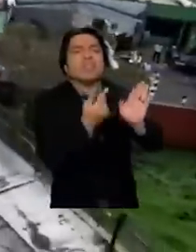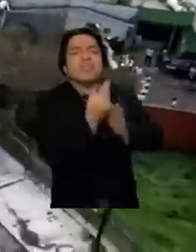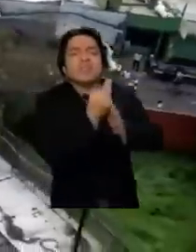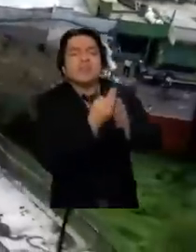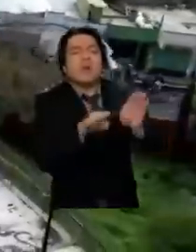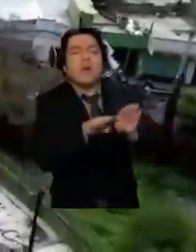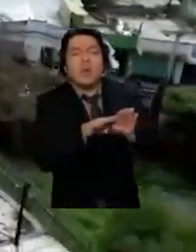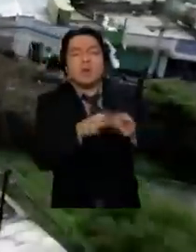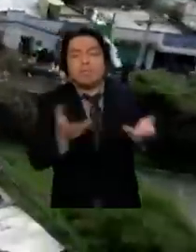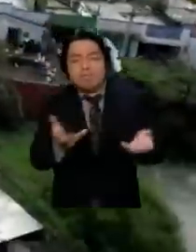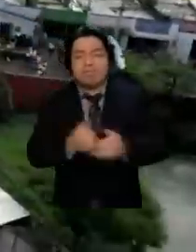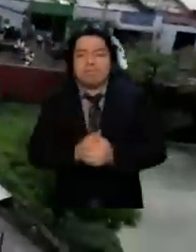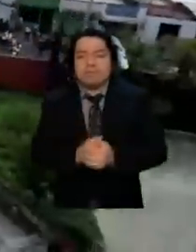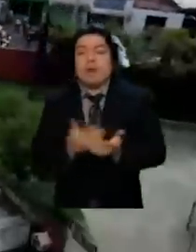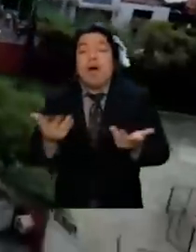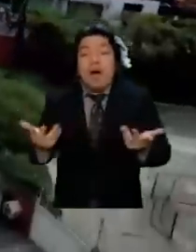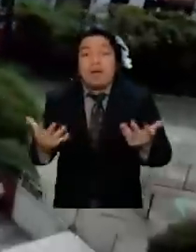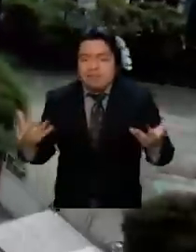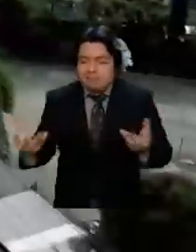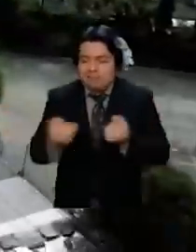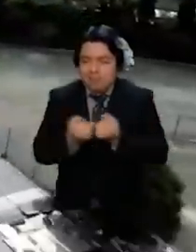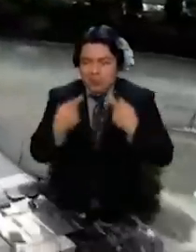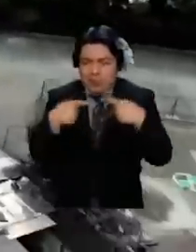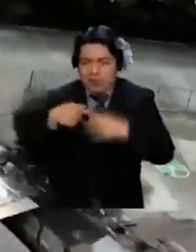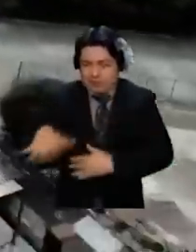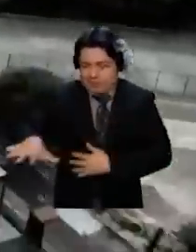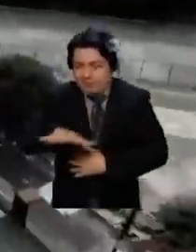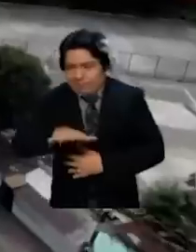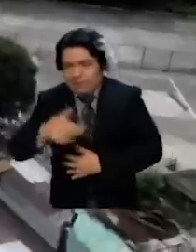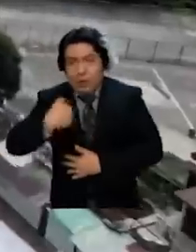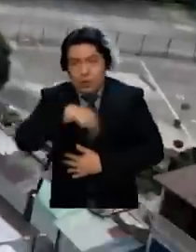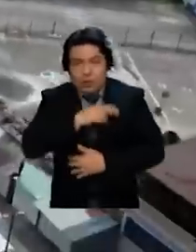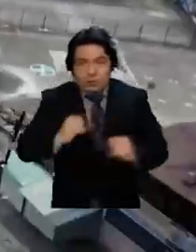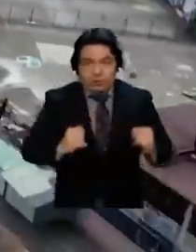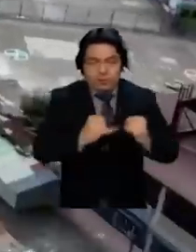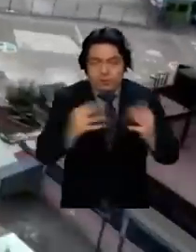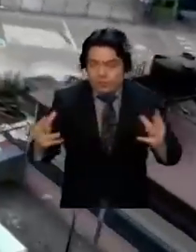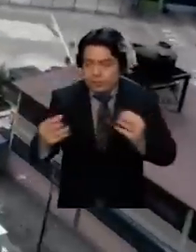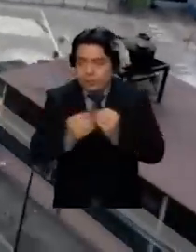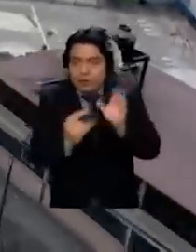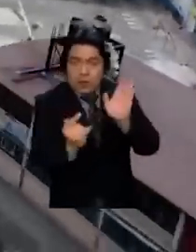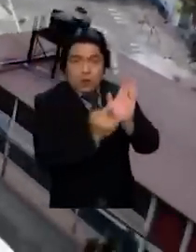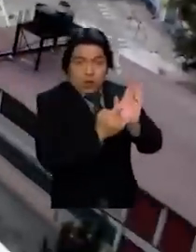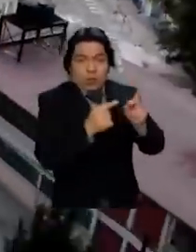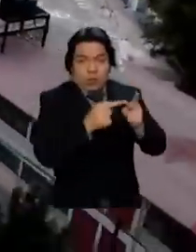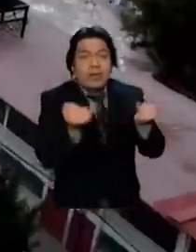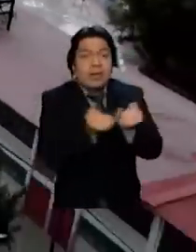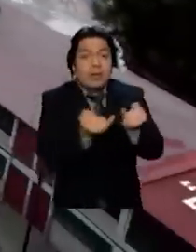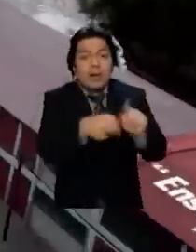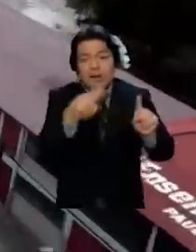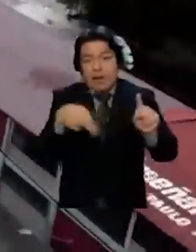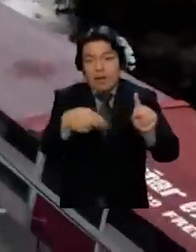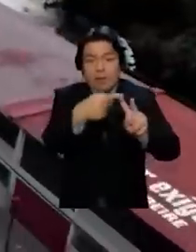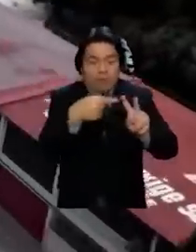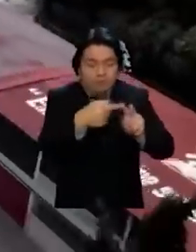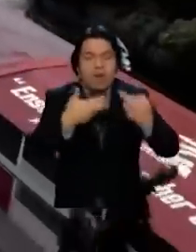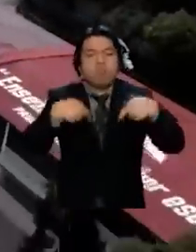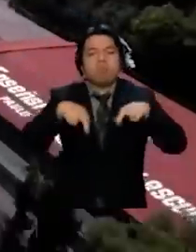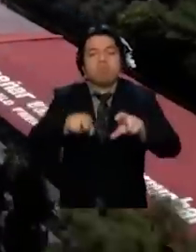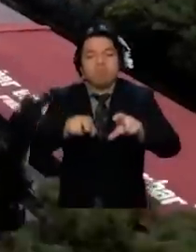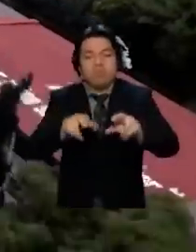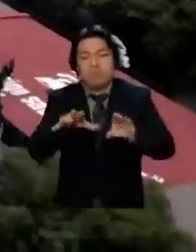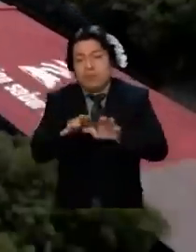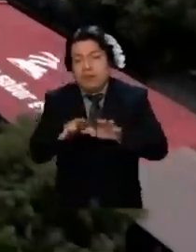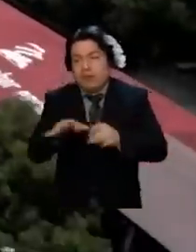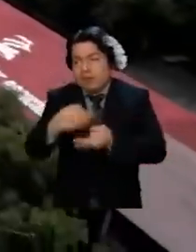el gobierno de la Ciudad de México inició las pruebas operativas del trolebús elevado Eje 8 Sur, que consta de 7.8 kilómetros de